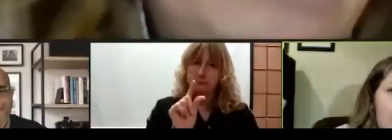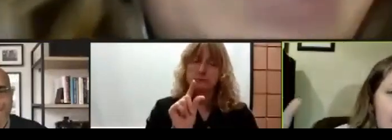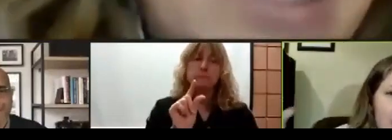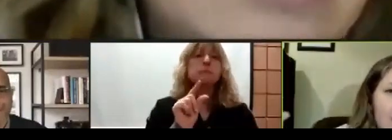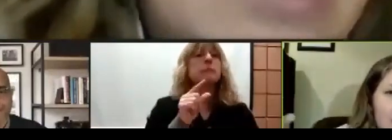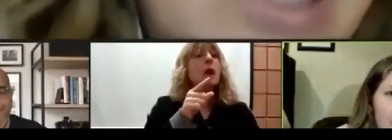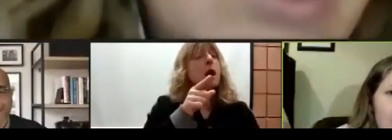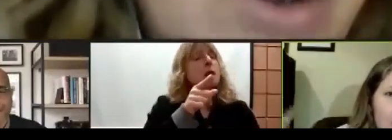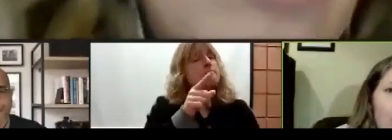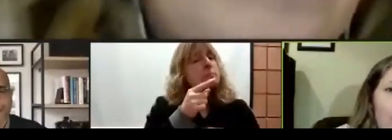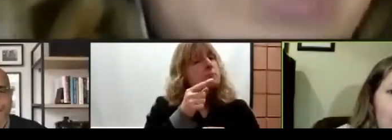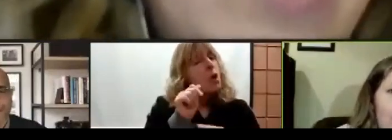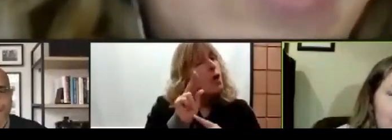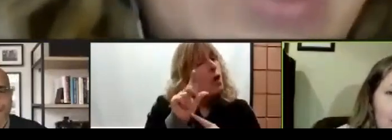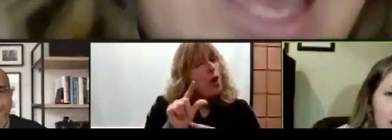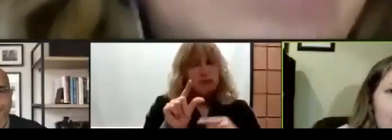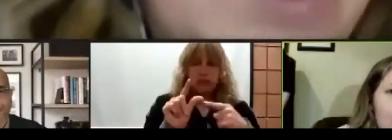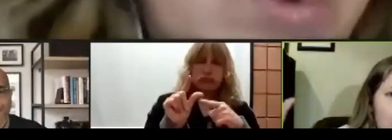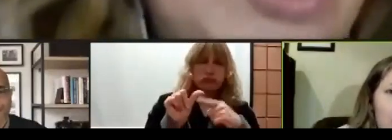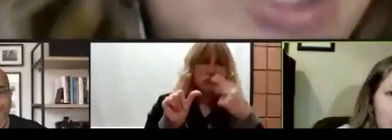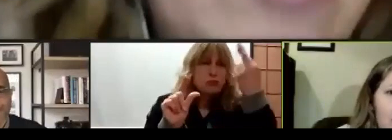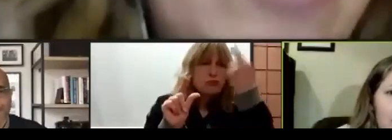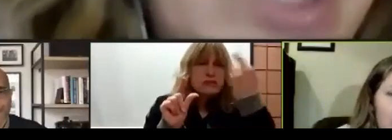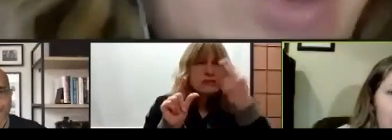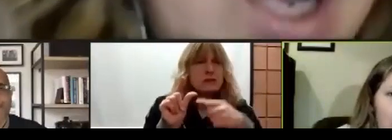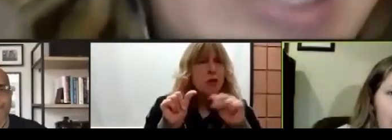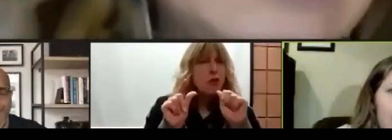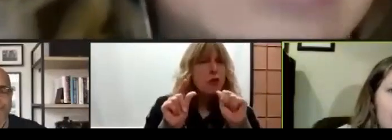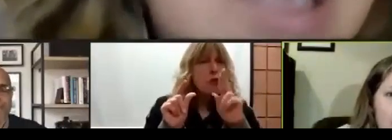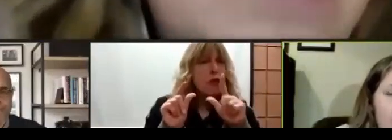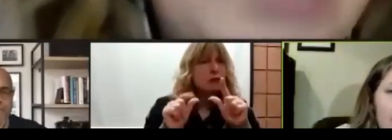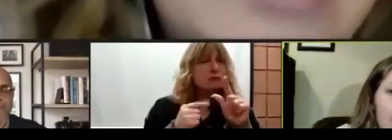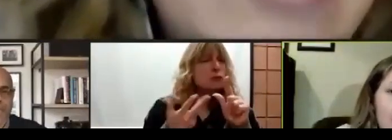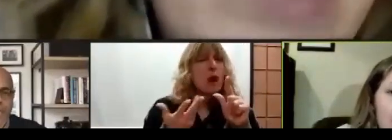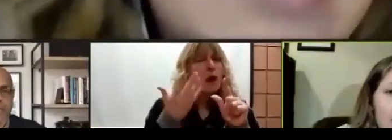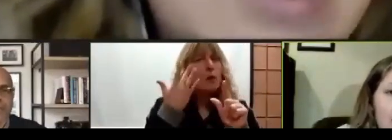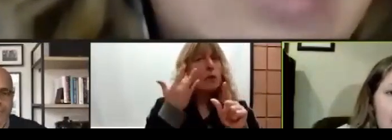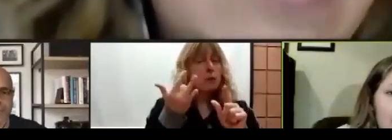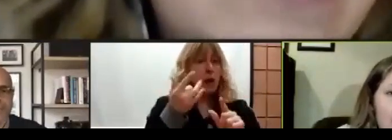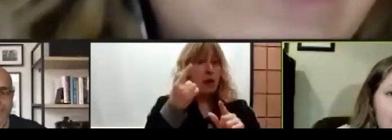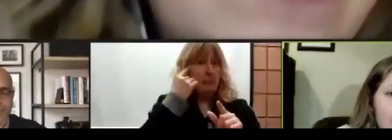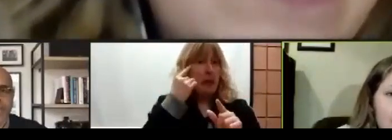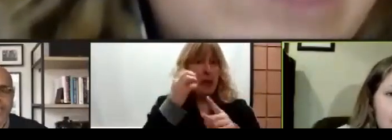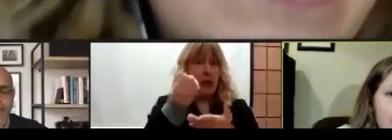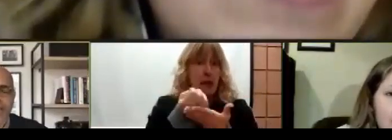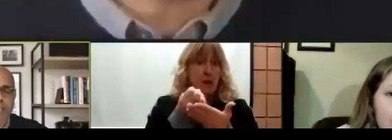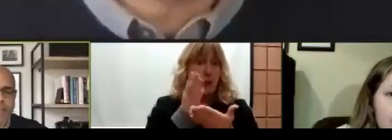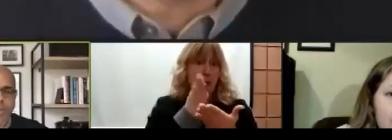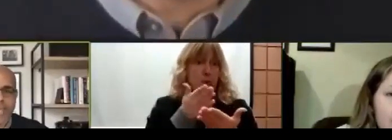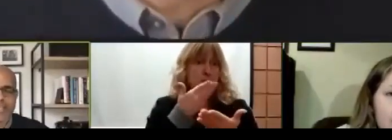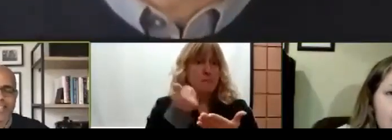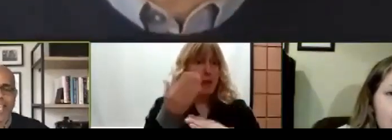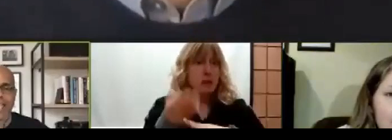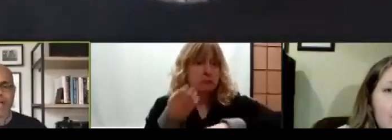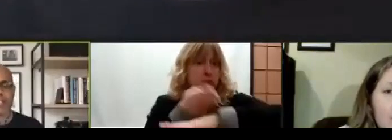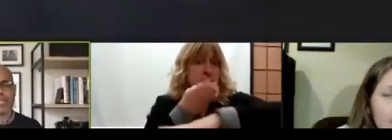trato que va a terminar hasta agosto y si tienen que volver a entrar a pasar otra ley entonces entra otra vez a pasar otra